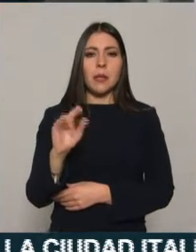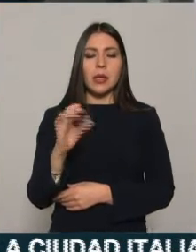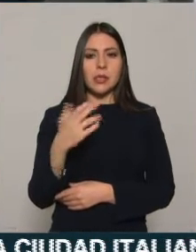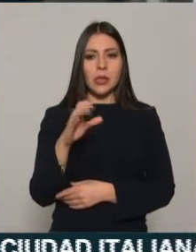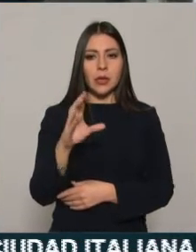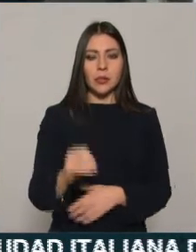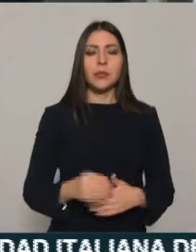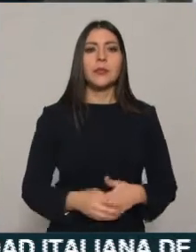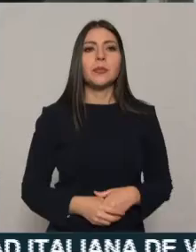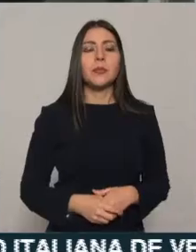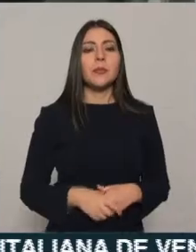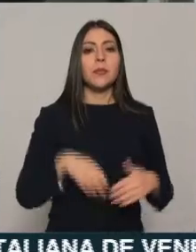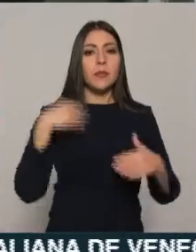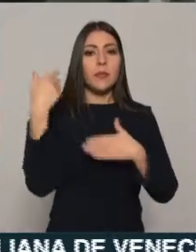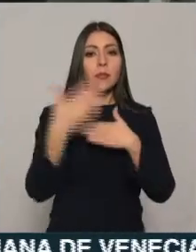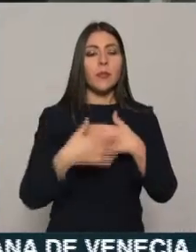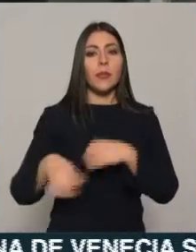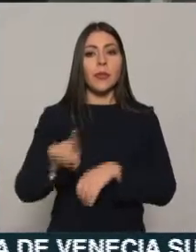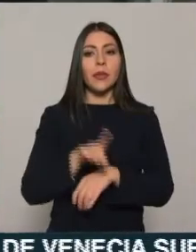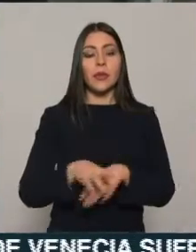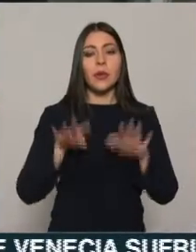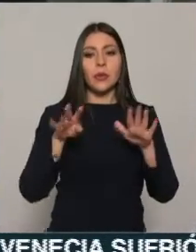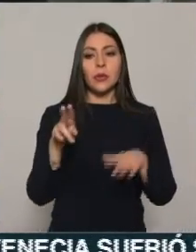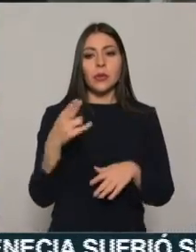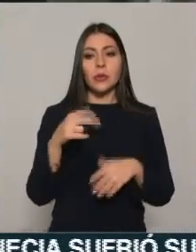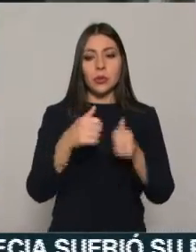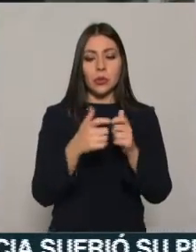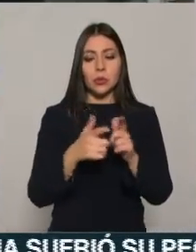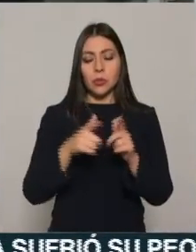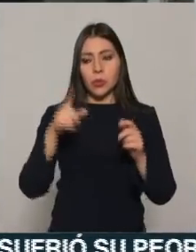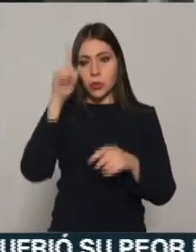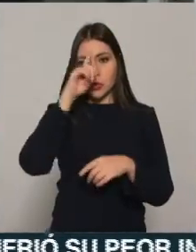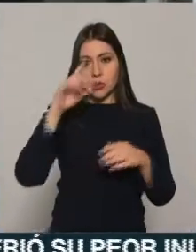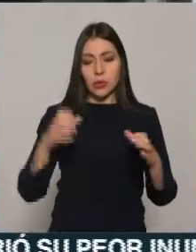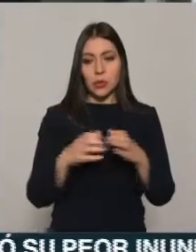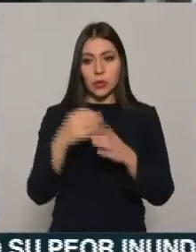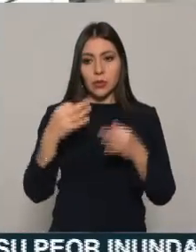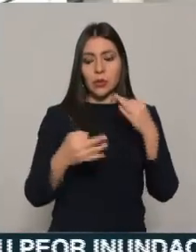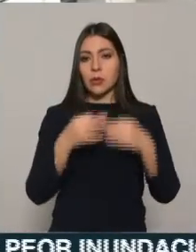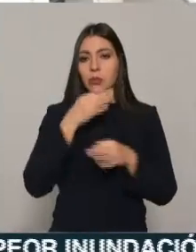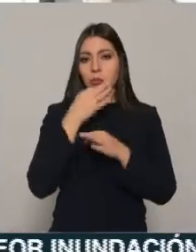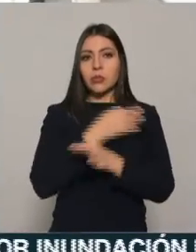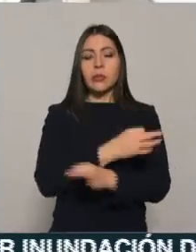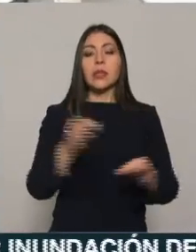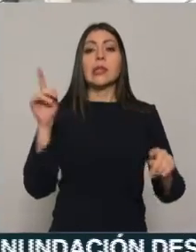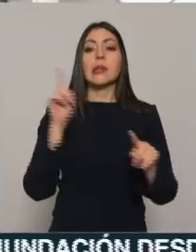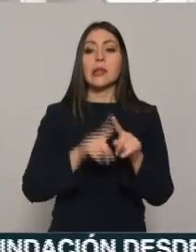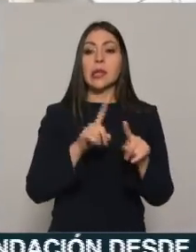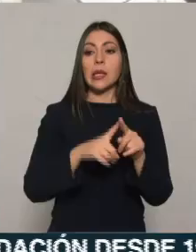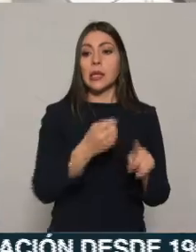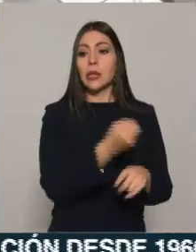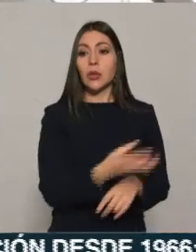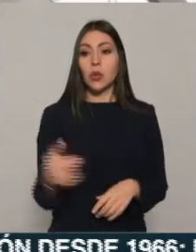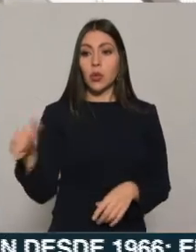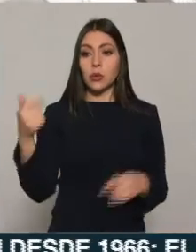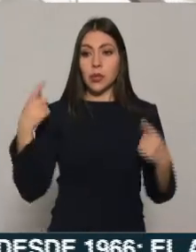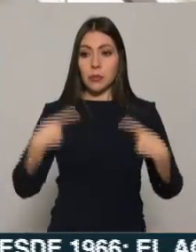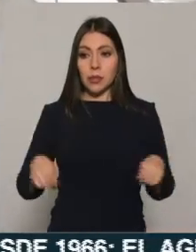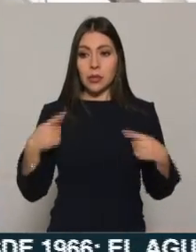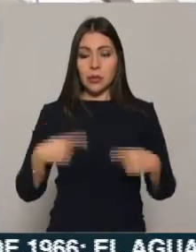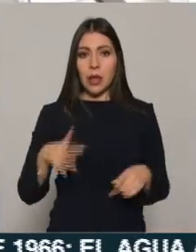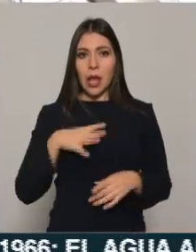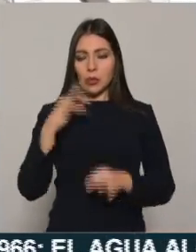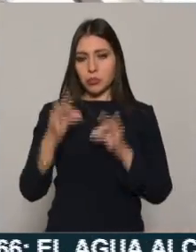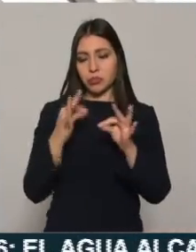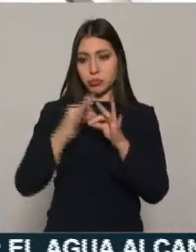Jiménez. El próximo 19 de noviembre, el Consejo Judicial Ciudadano dará a conocer quién de los 11 aspirantes al puesto cumple